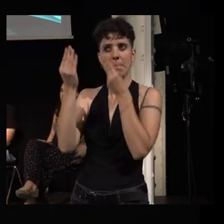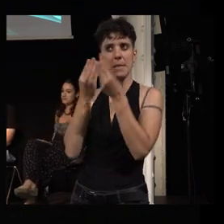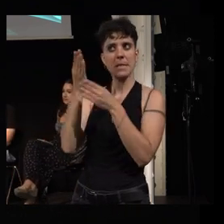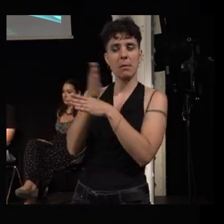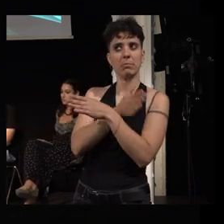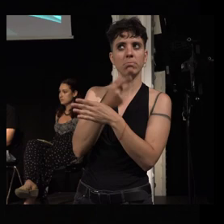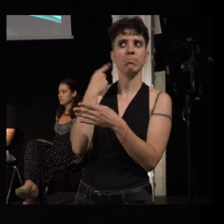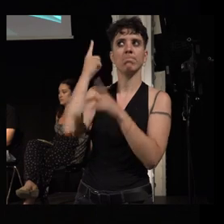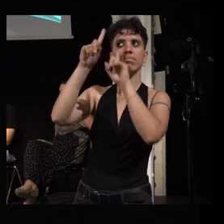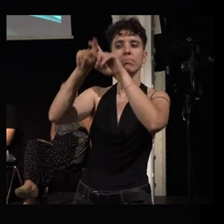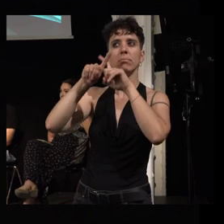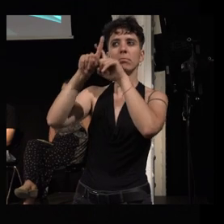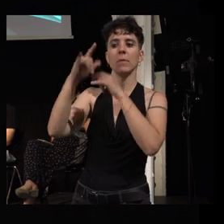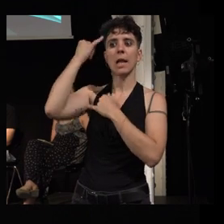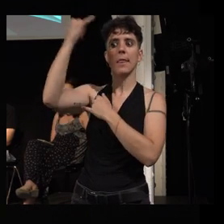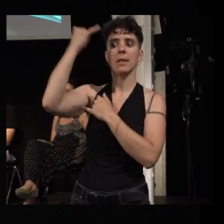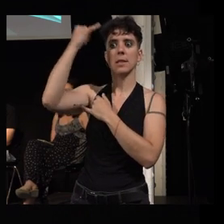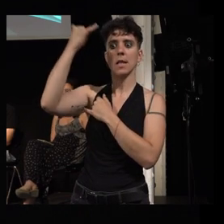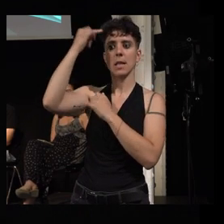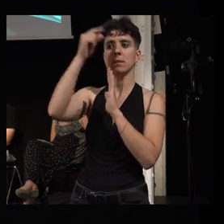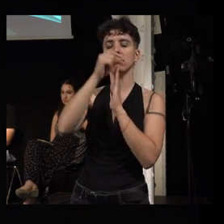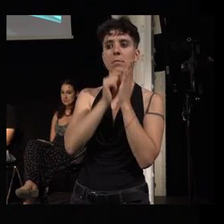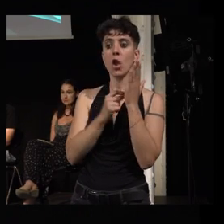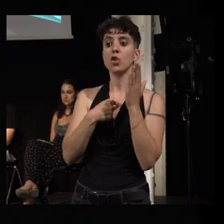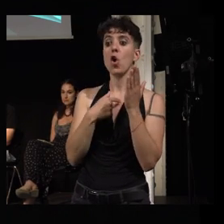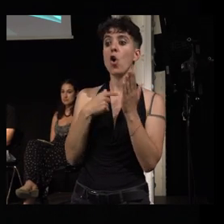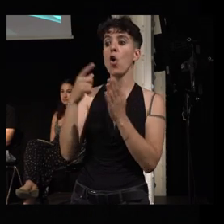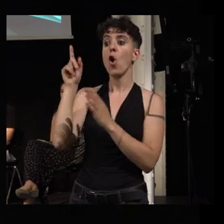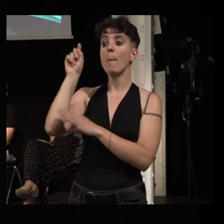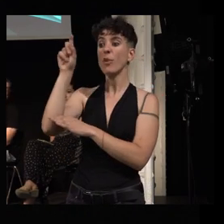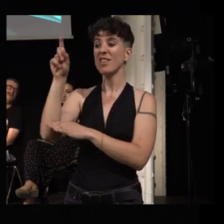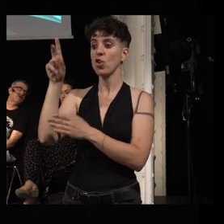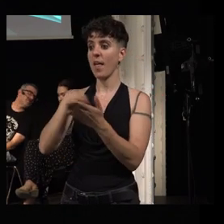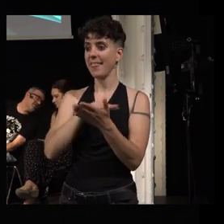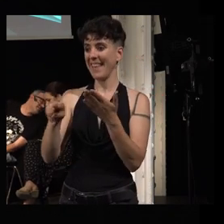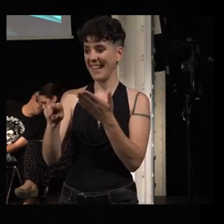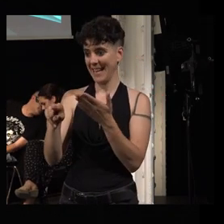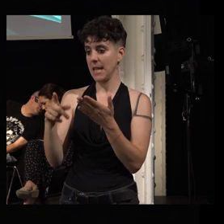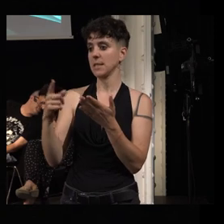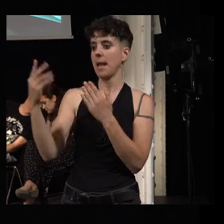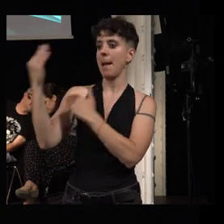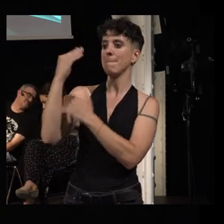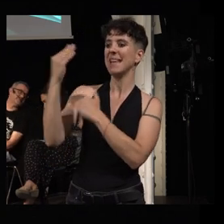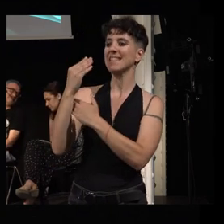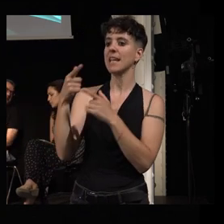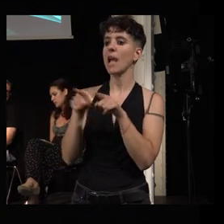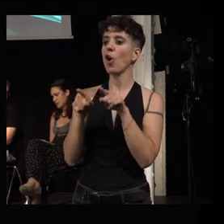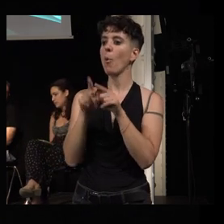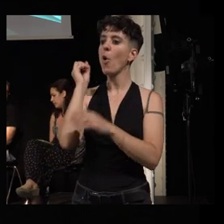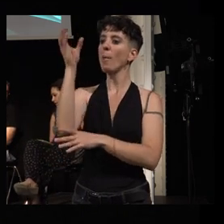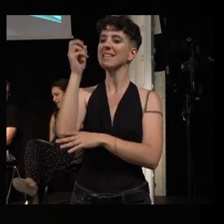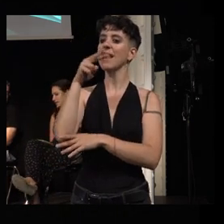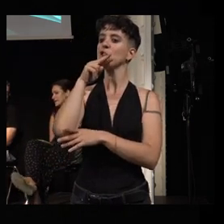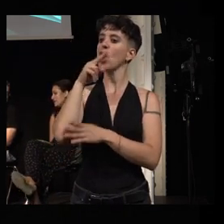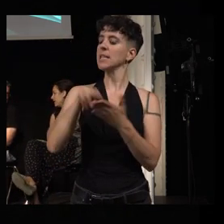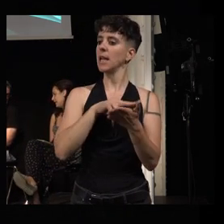me venían muchas ideas a la cabeza, pero bueno, tengo una profesora de inglés que me enseña a presentar en inglés, a hacer presentaciones orales, etc., y